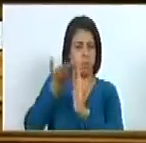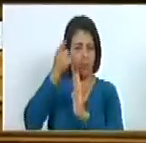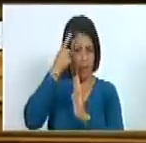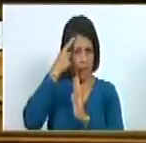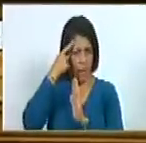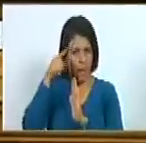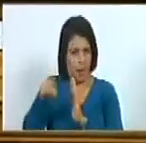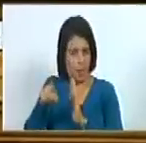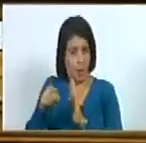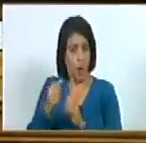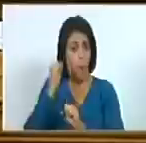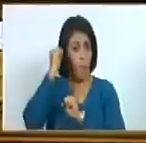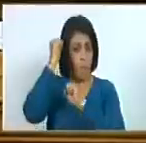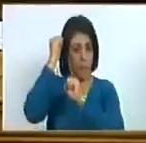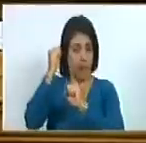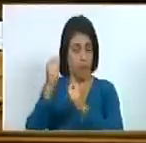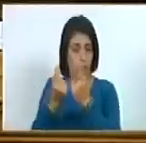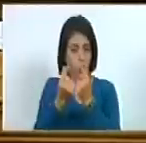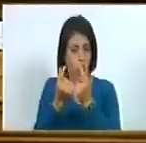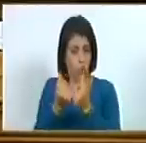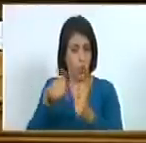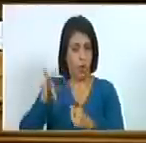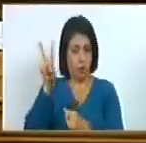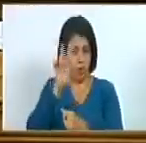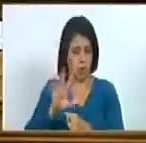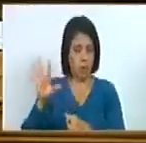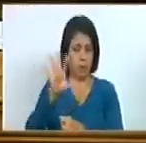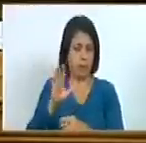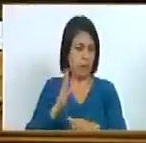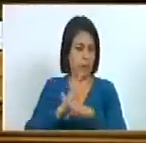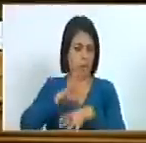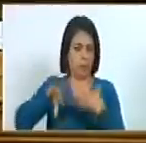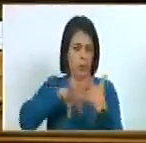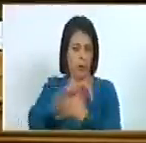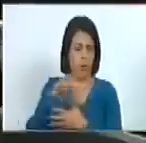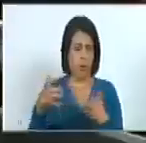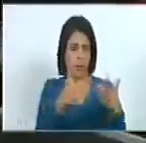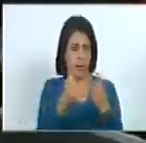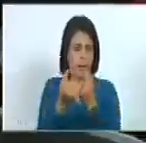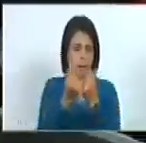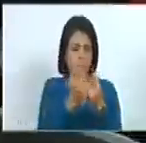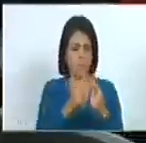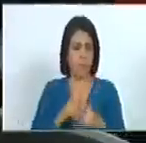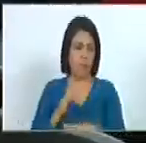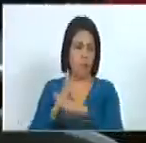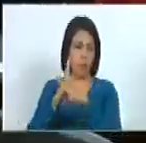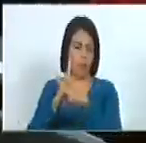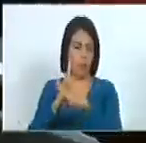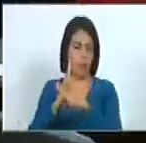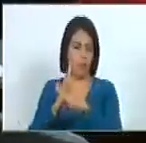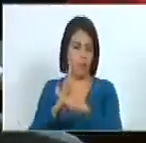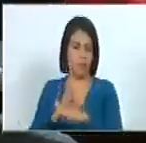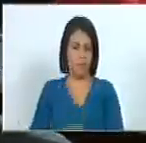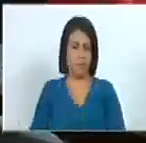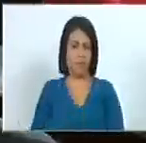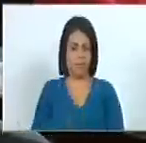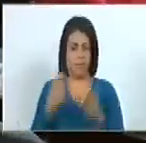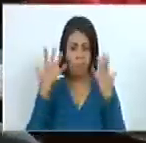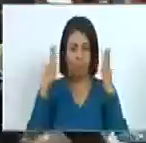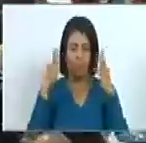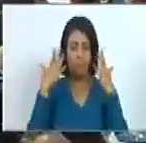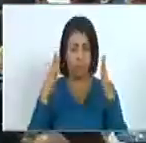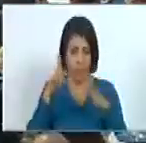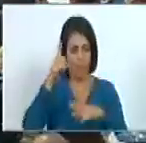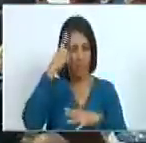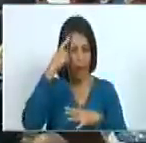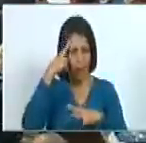eso. No es una gran victoria de la economía de Venezuela en medio de la guerra económica, en medio del bloqueo. No lo